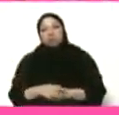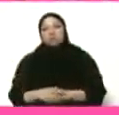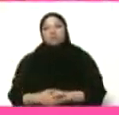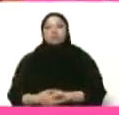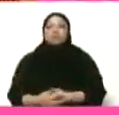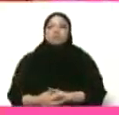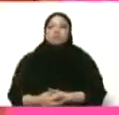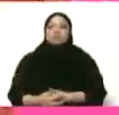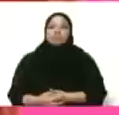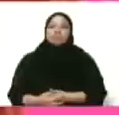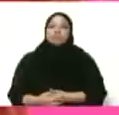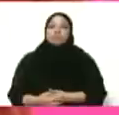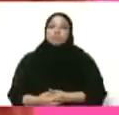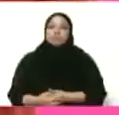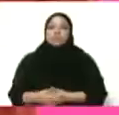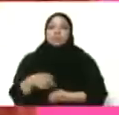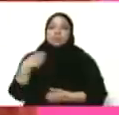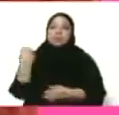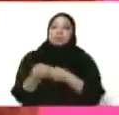Si esa persona lo hace mal,